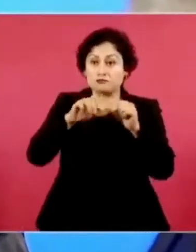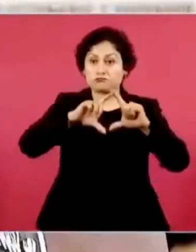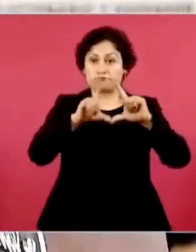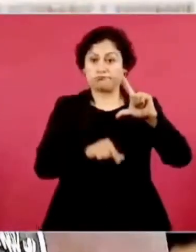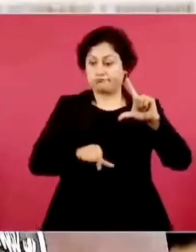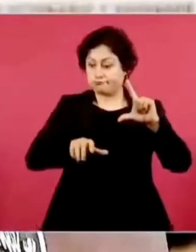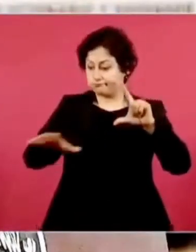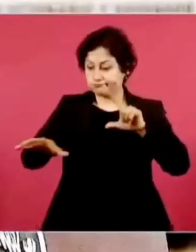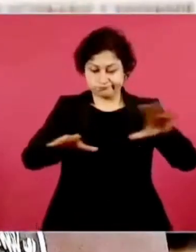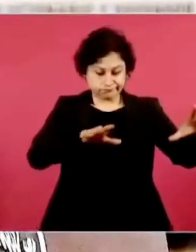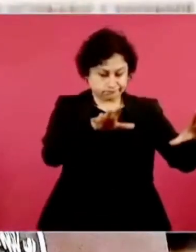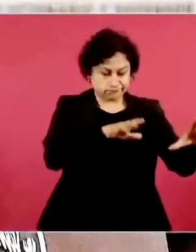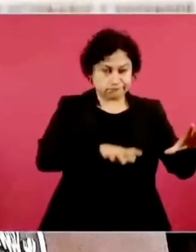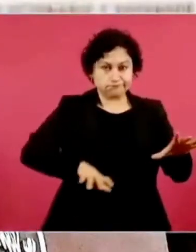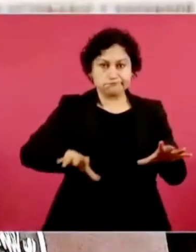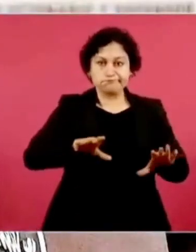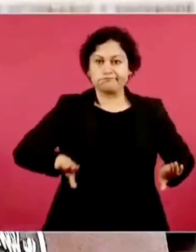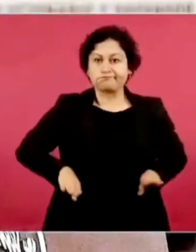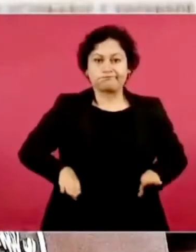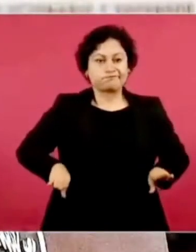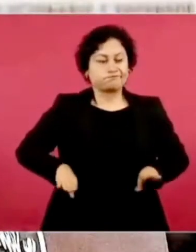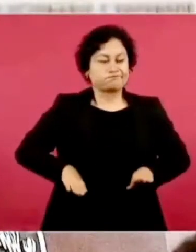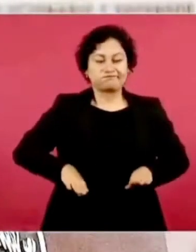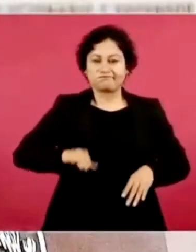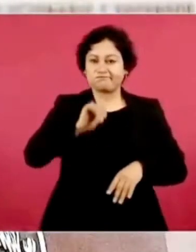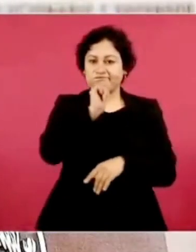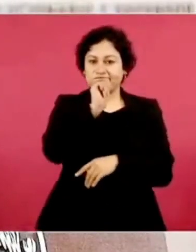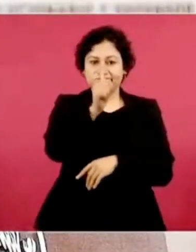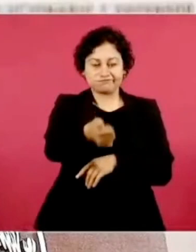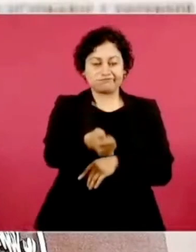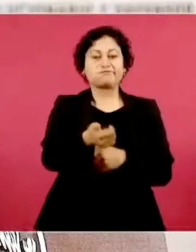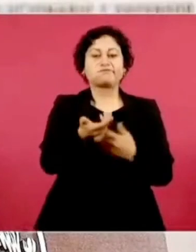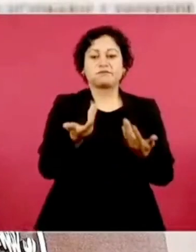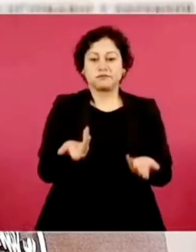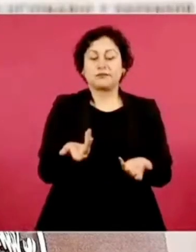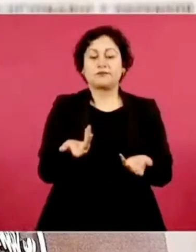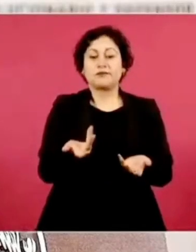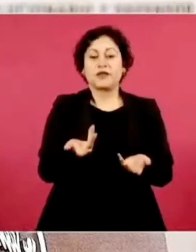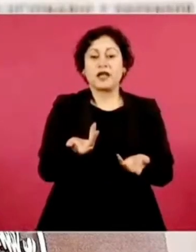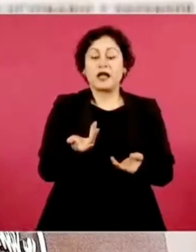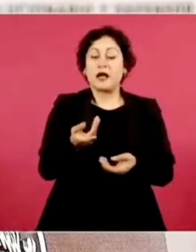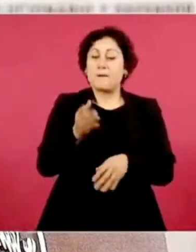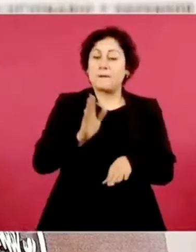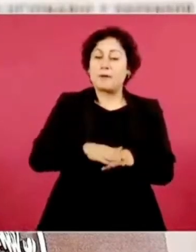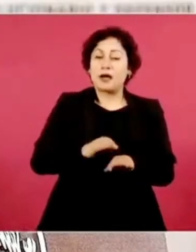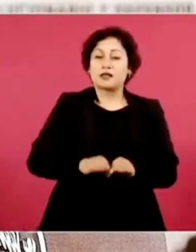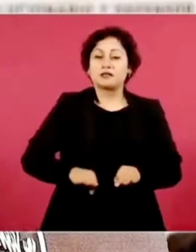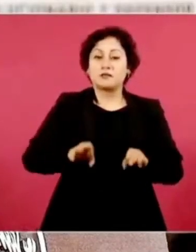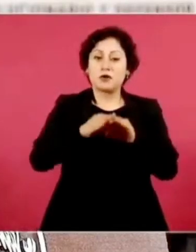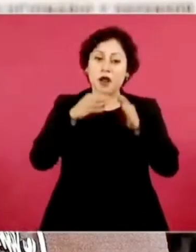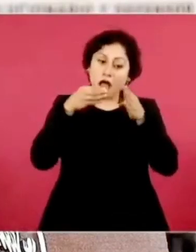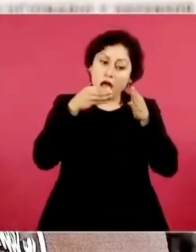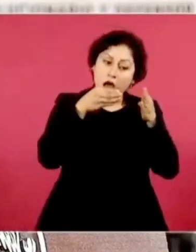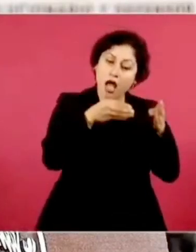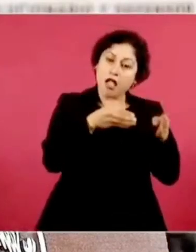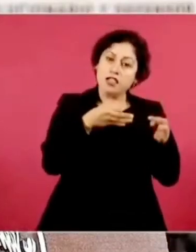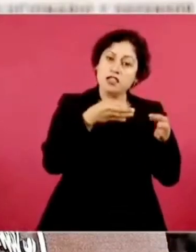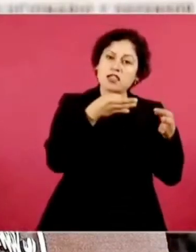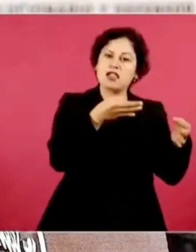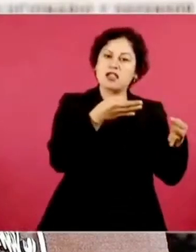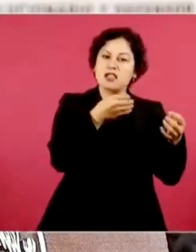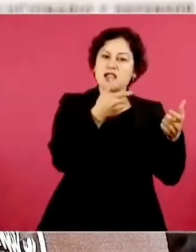país, concentrándose en la mayor capacidad económica y abandonando de las de